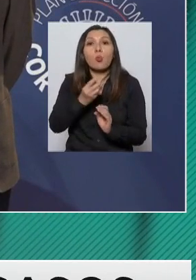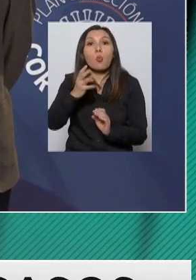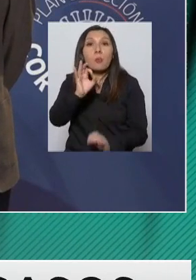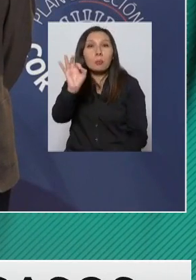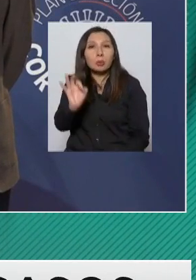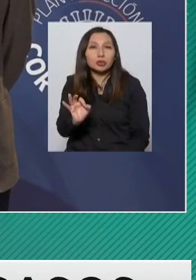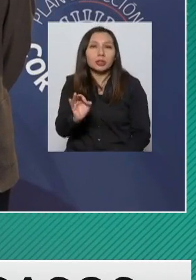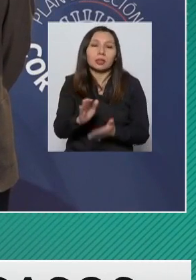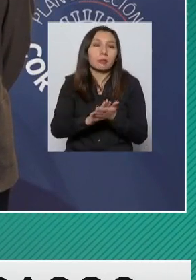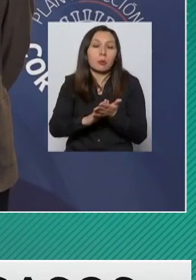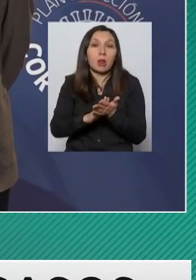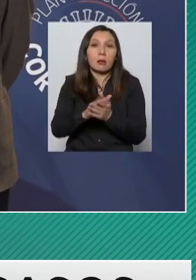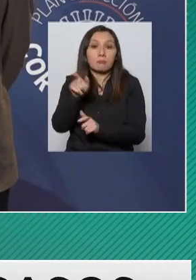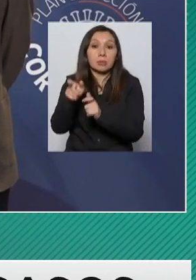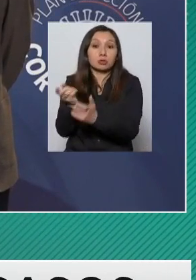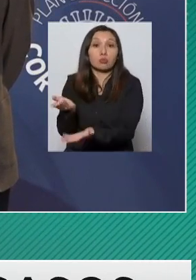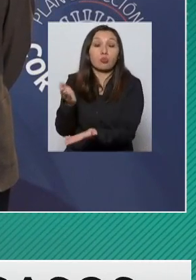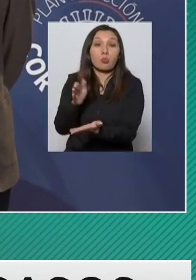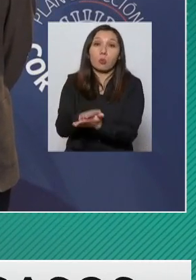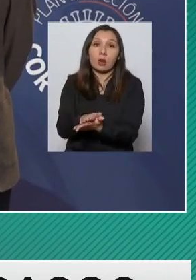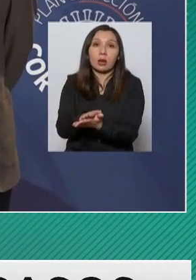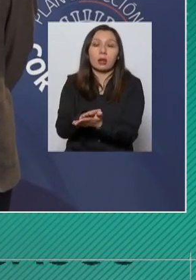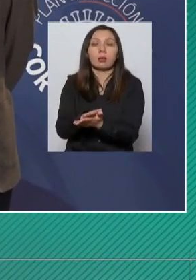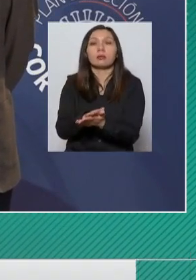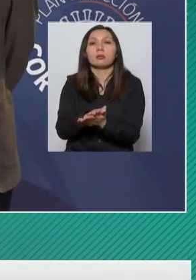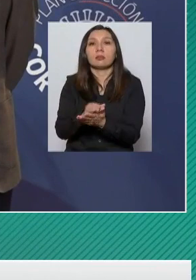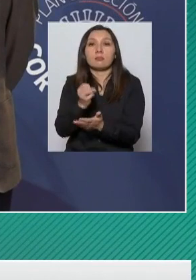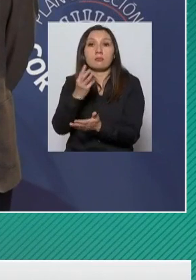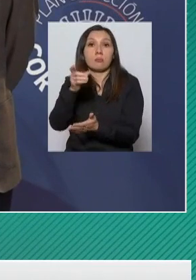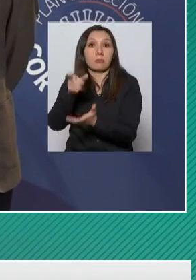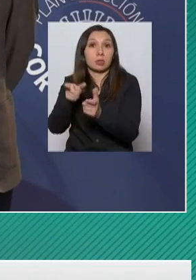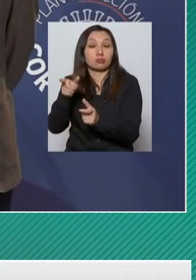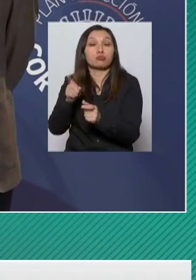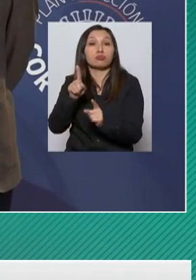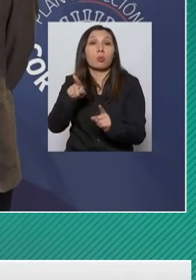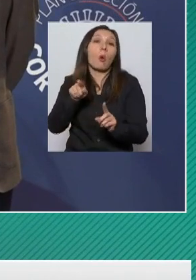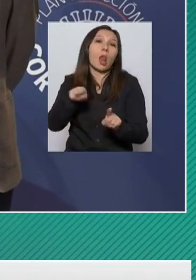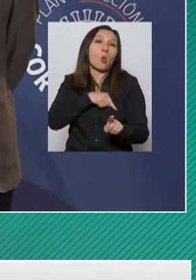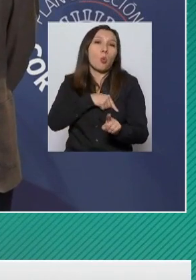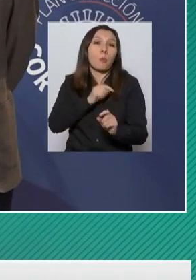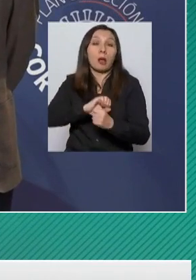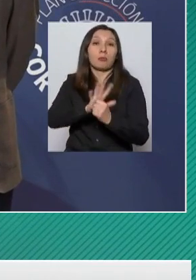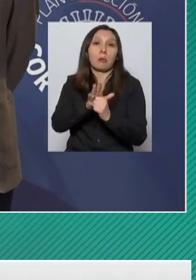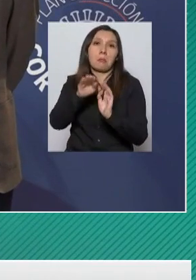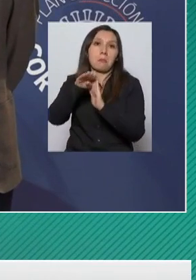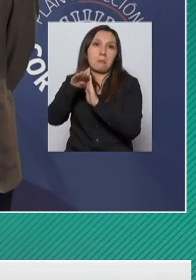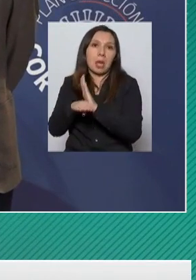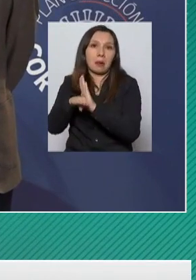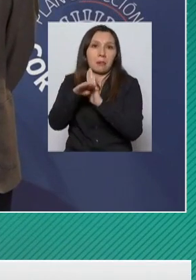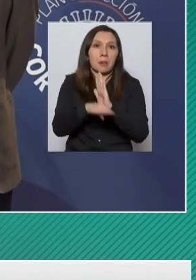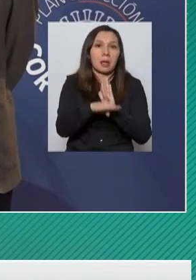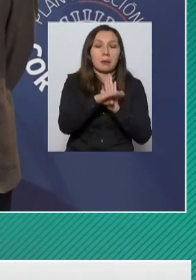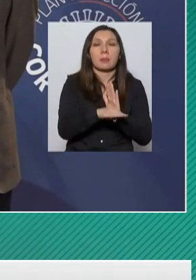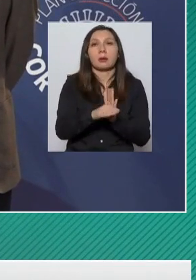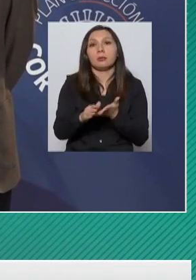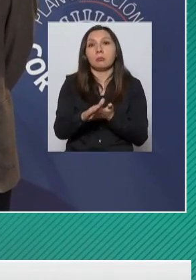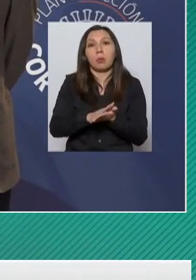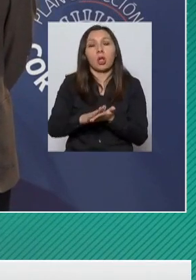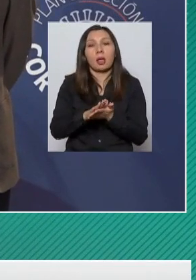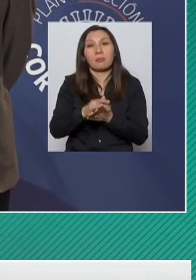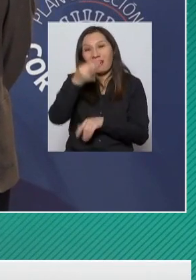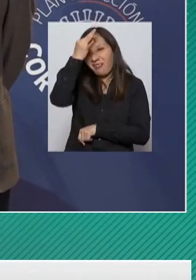vale decir los fallecidos la tasa de fallecidos por corona virus se va a derrumbar la tasa de